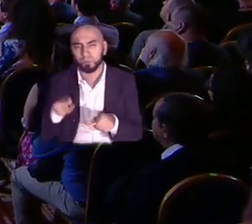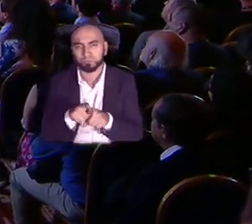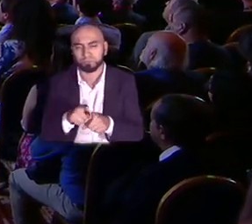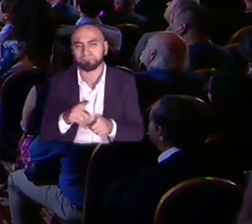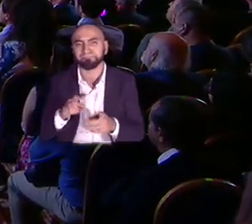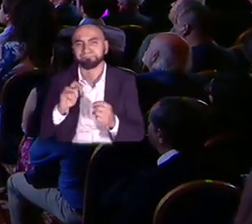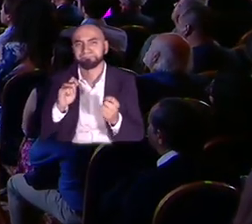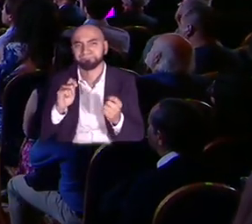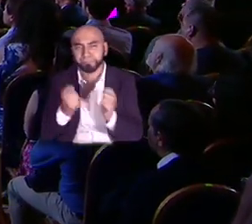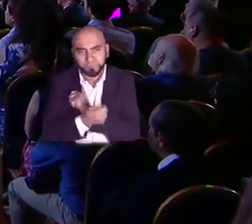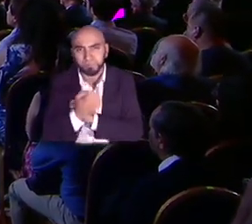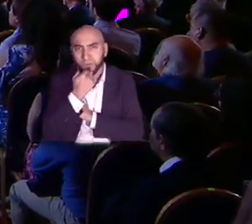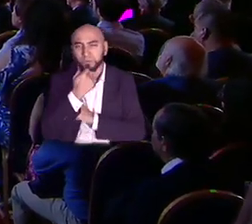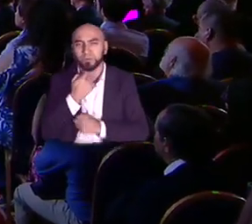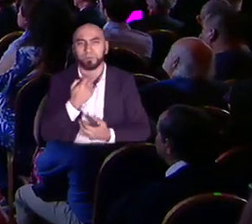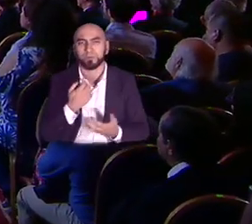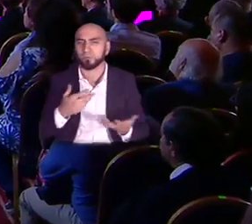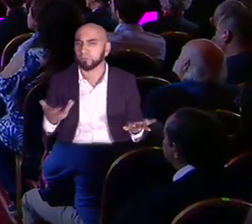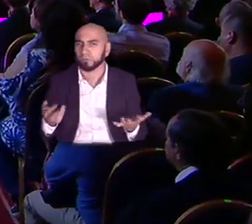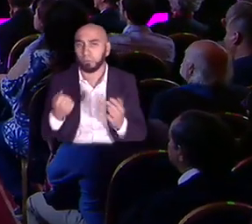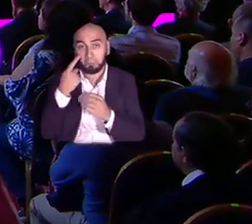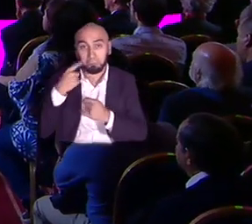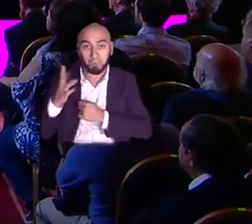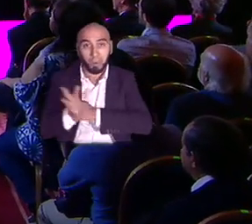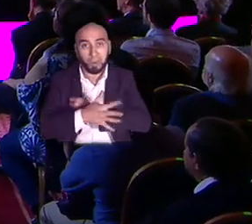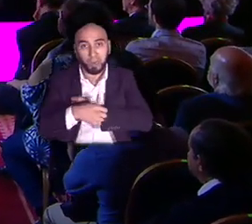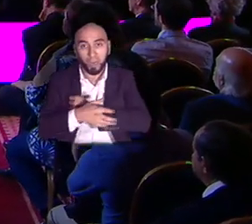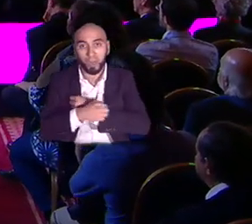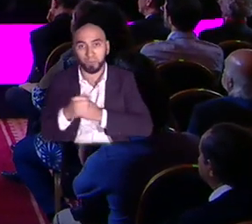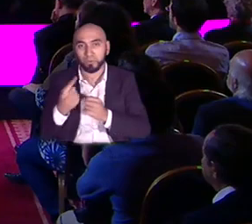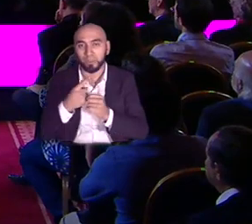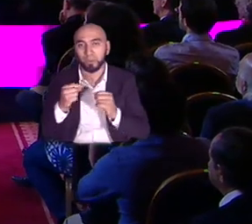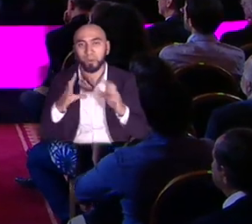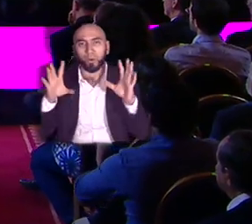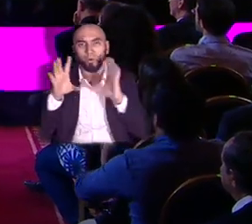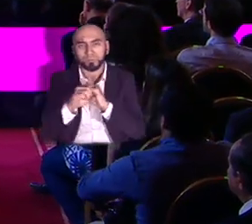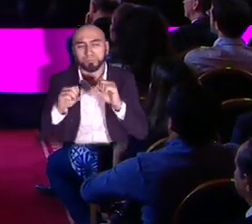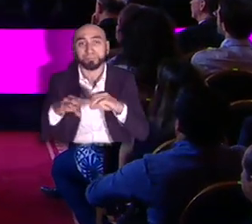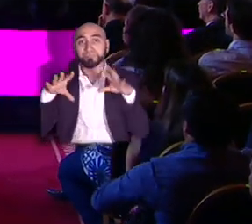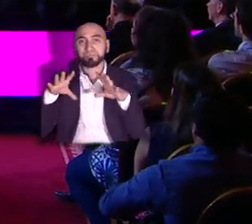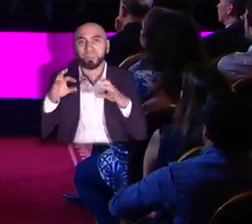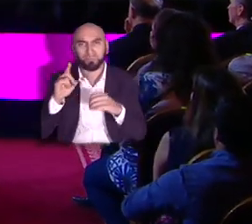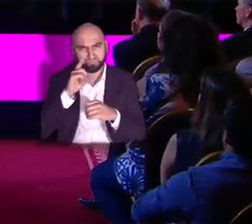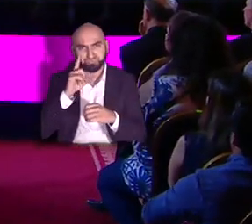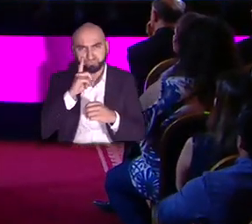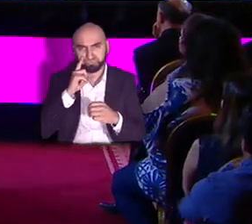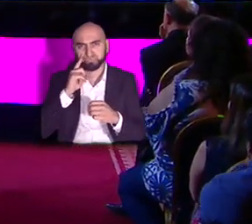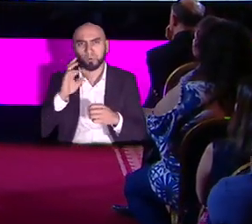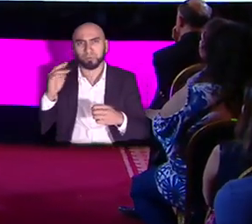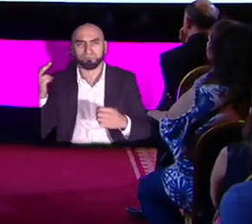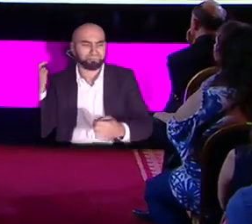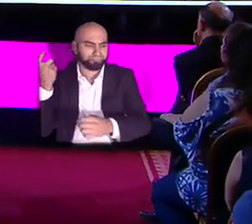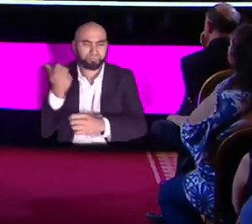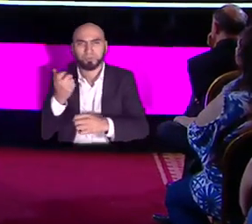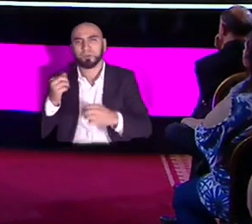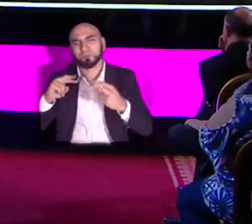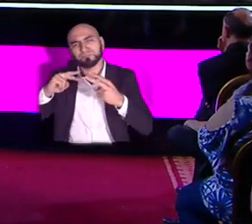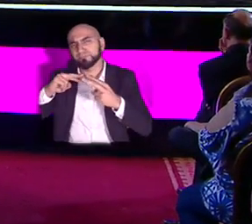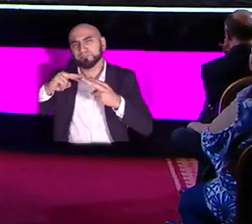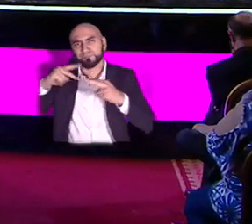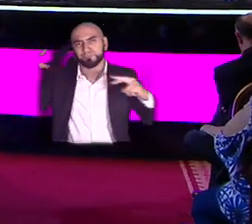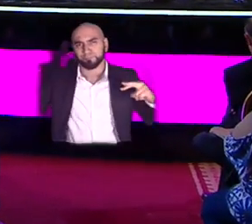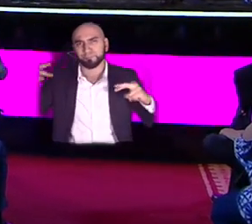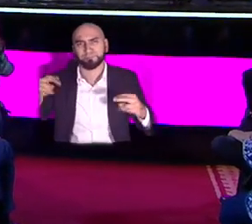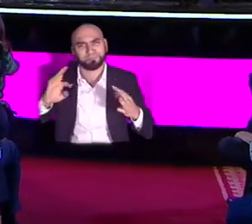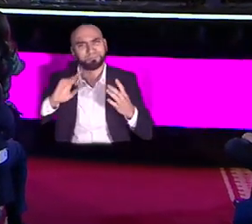Este gato genéticamente modificado que brilla en la oscuridad tiene un gen importado por ingeniería genética